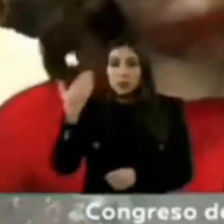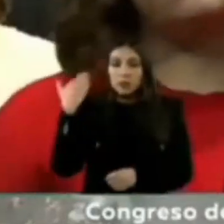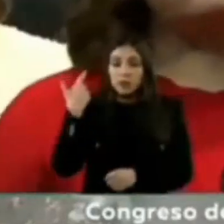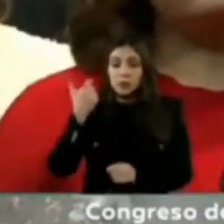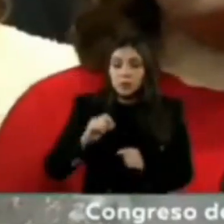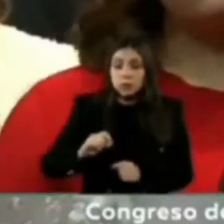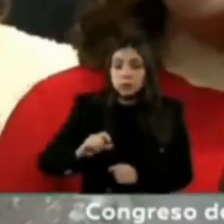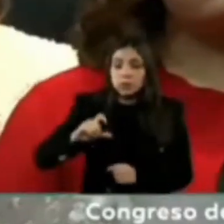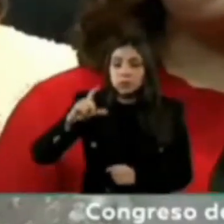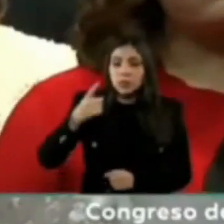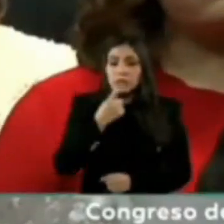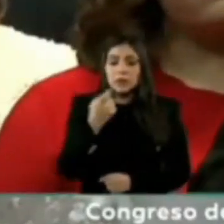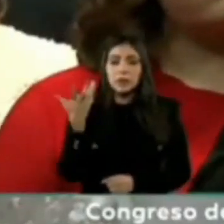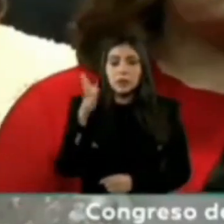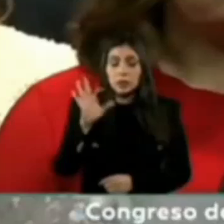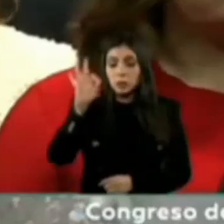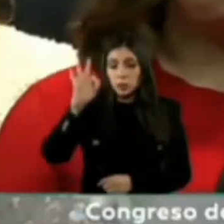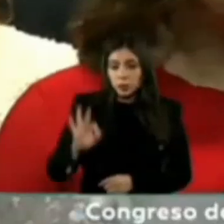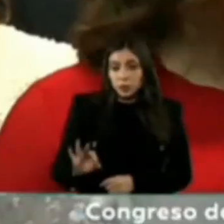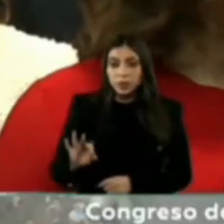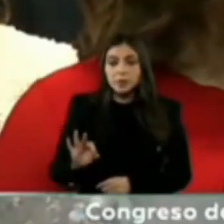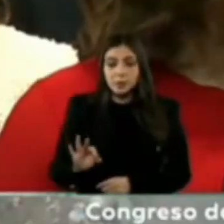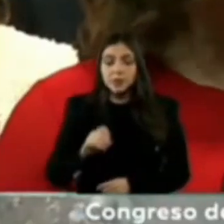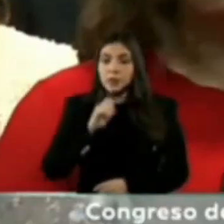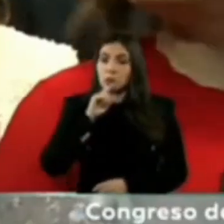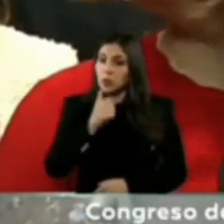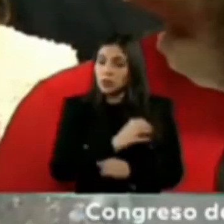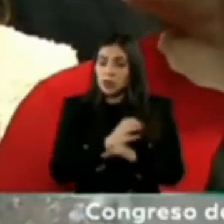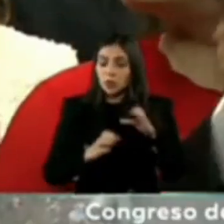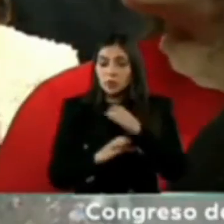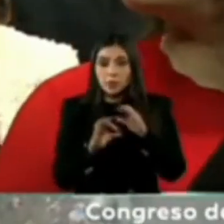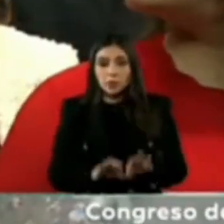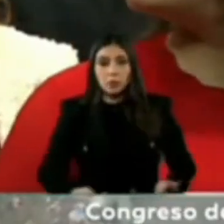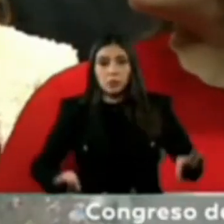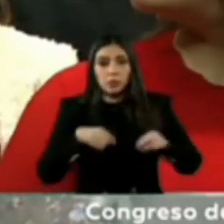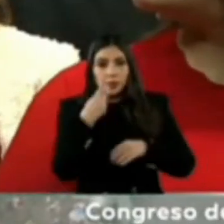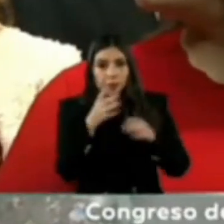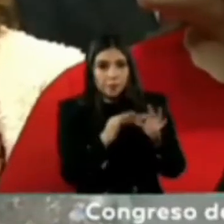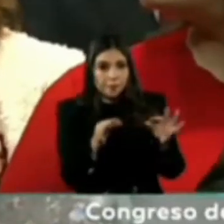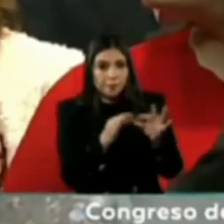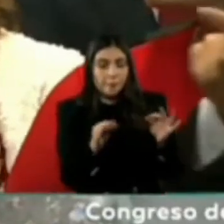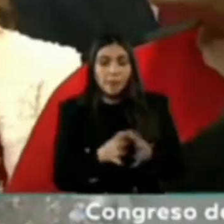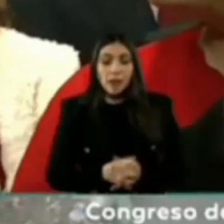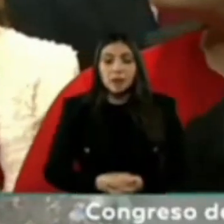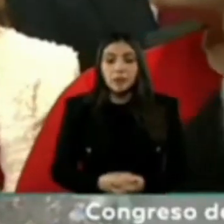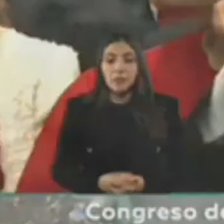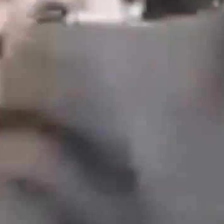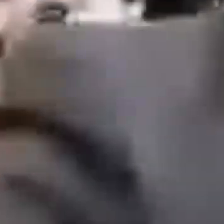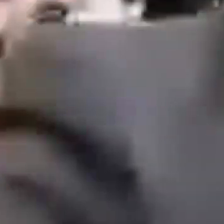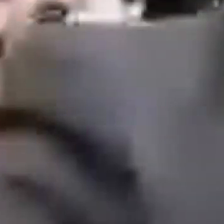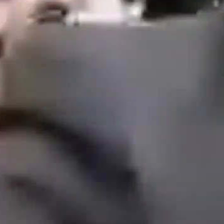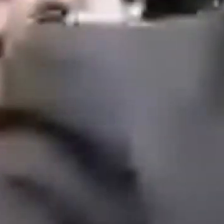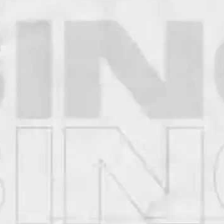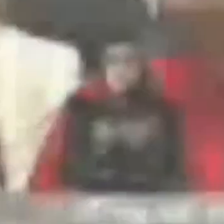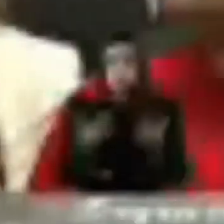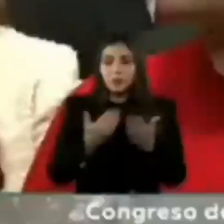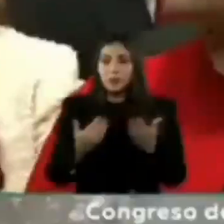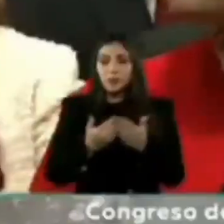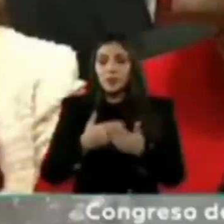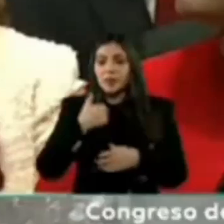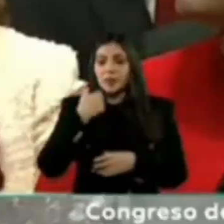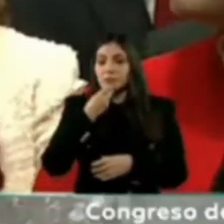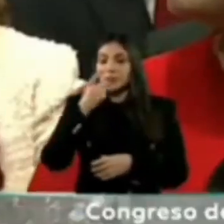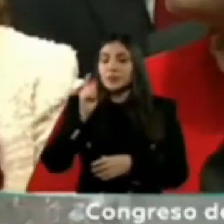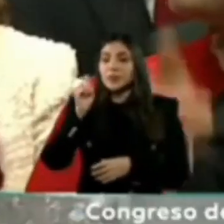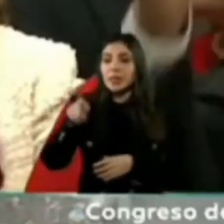a petición de tu servidor, de mandar un mensaje al pueblo de México, John Briceño, el primer ministro de Belice.